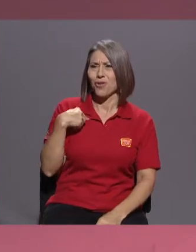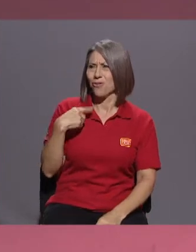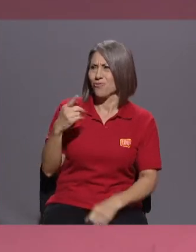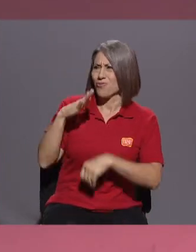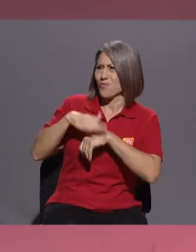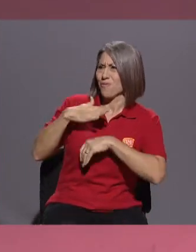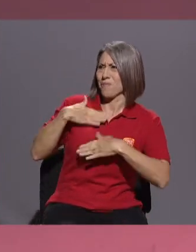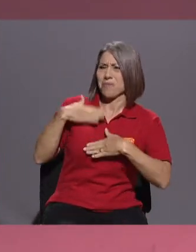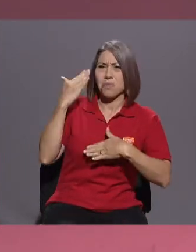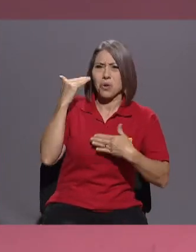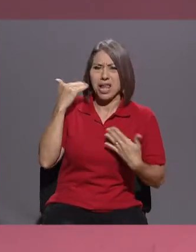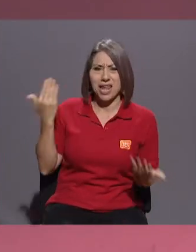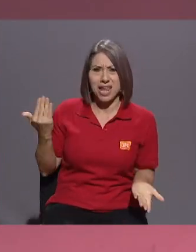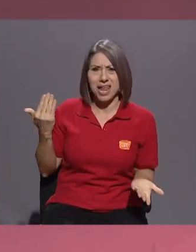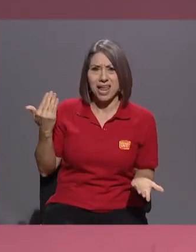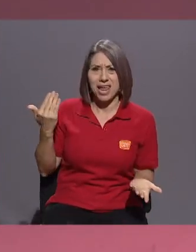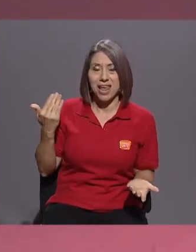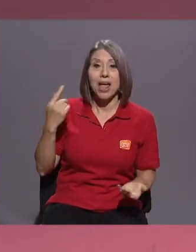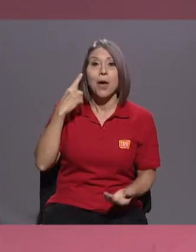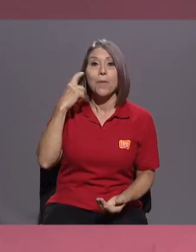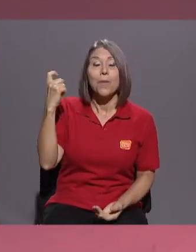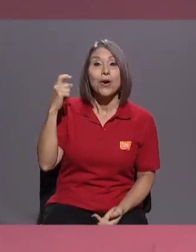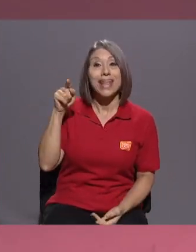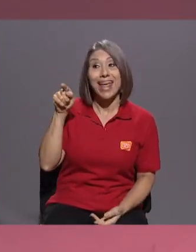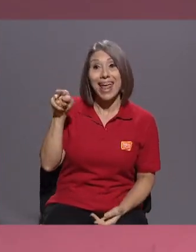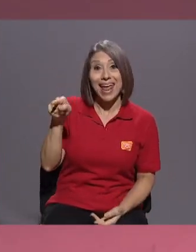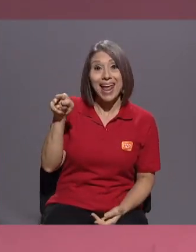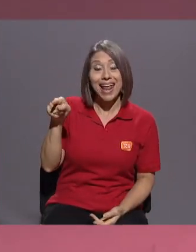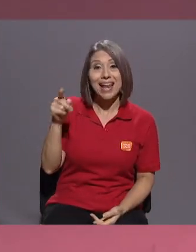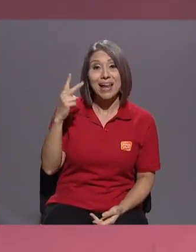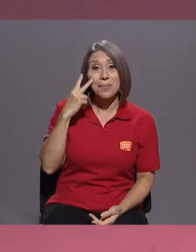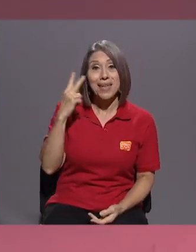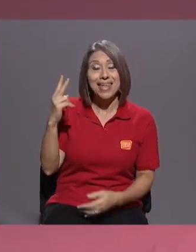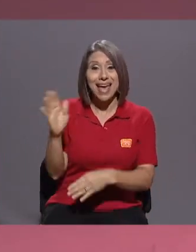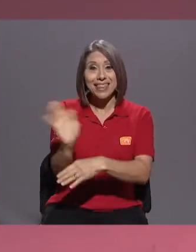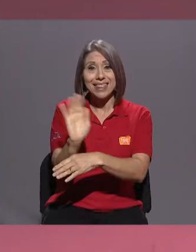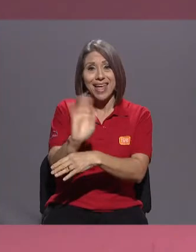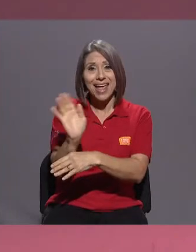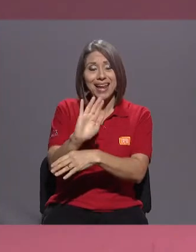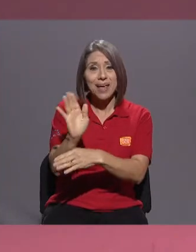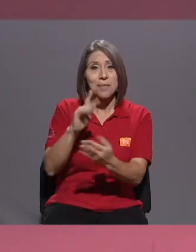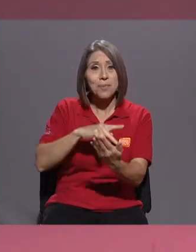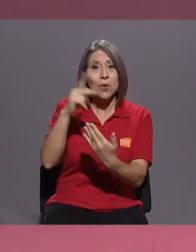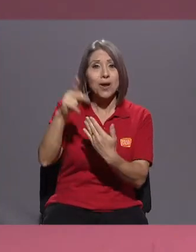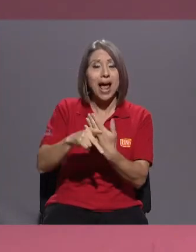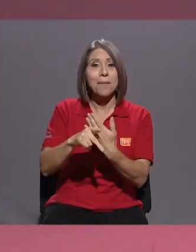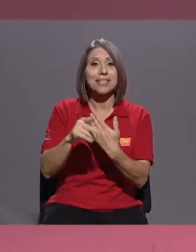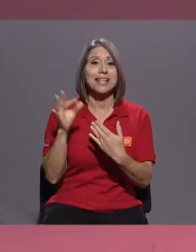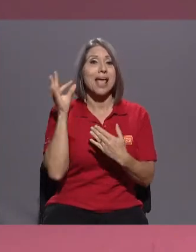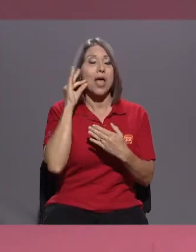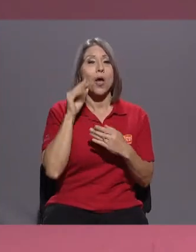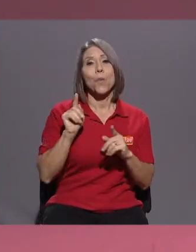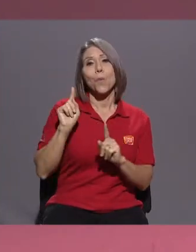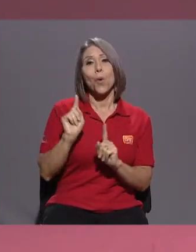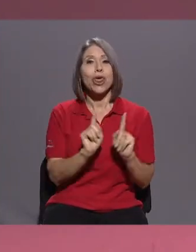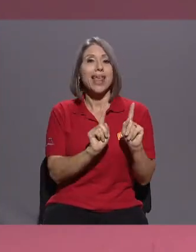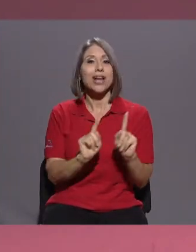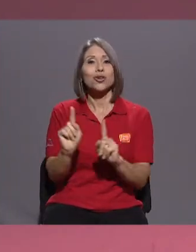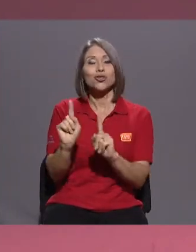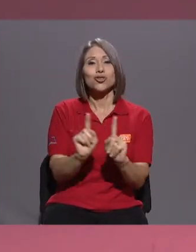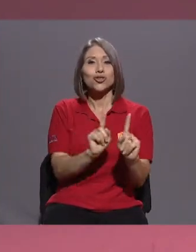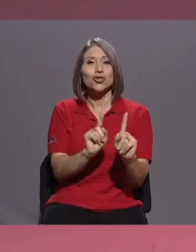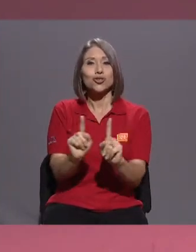Y le digo yo A mi exesposo ¿Pero por qué culpa mía? Porque él veía En la tele Este Programas de